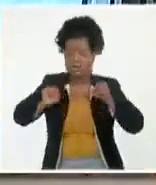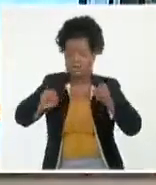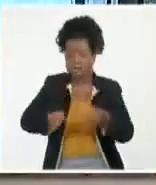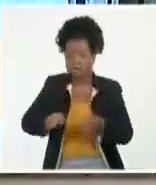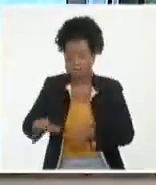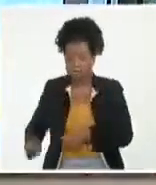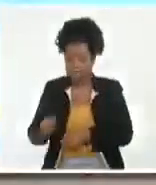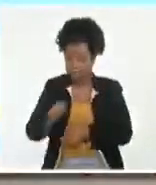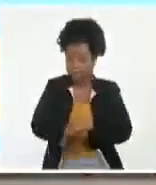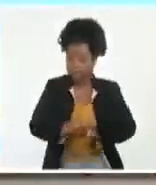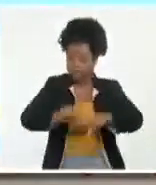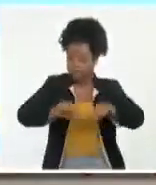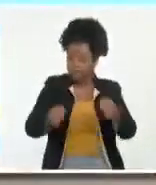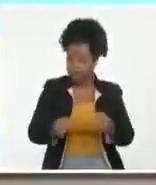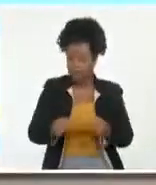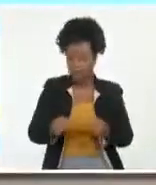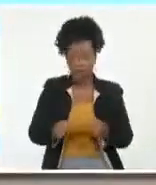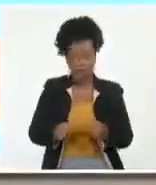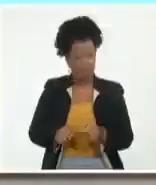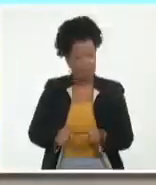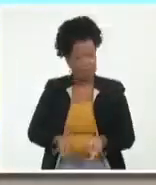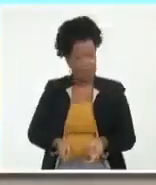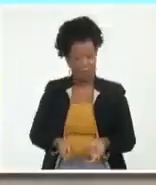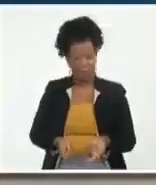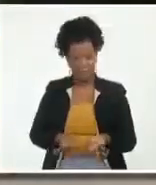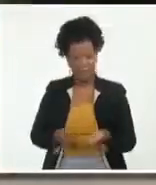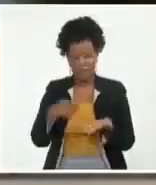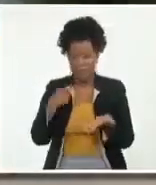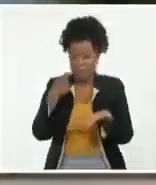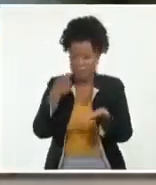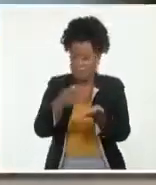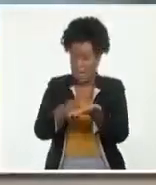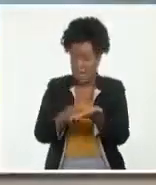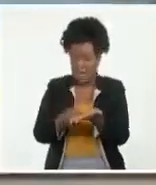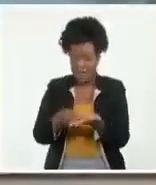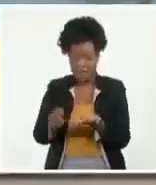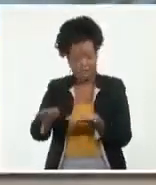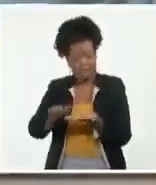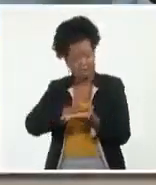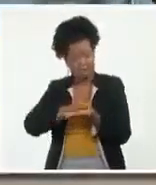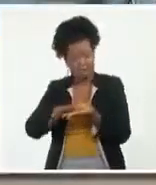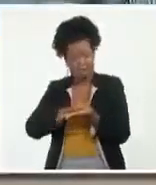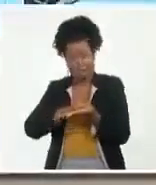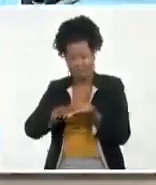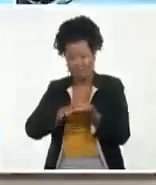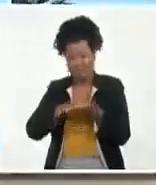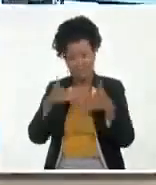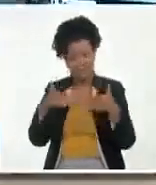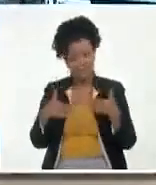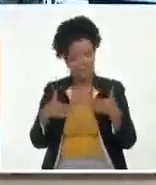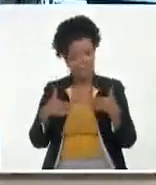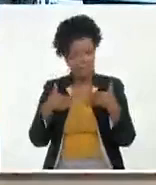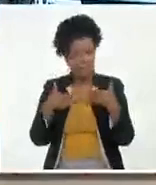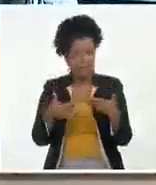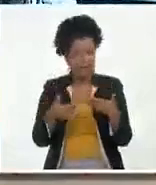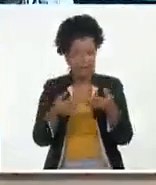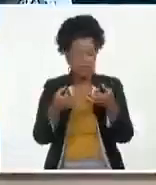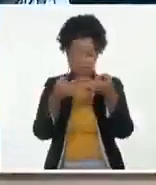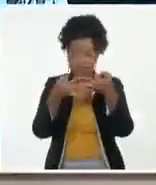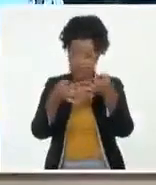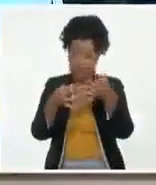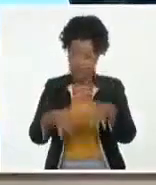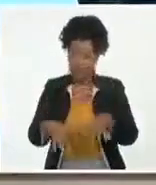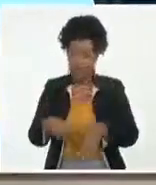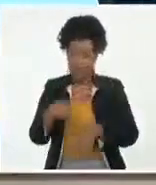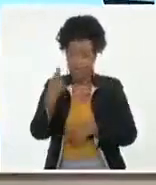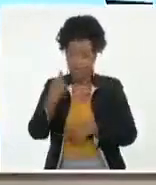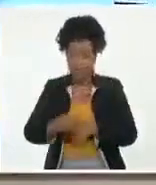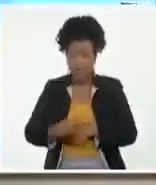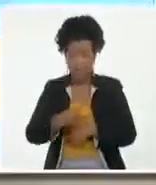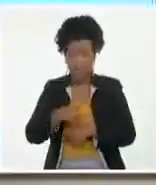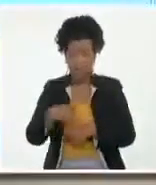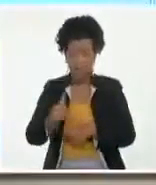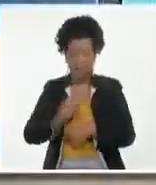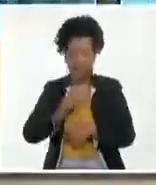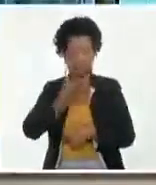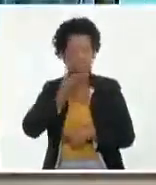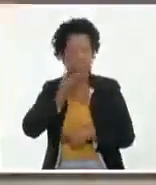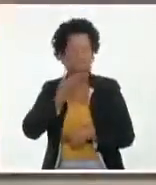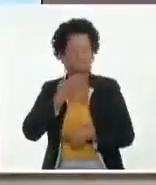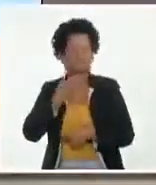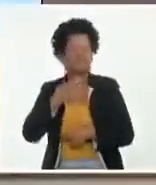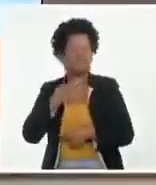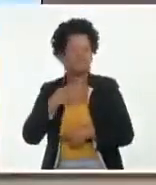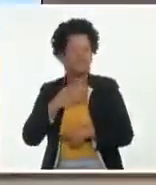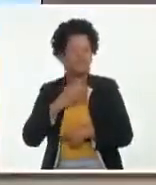hombro. No hay que pagar ni recibir nada a cambio por participar en el ensayo, salvo la esperanza